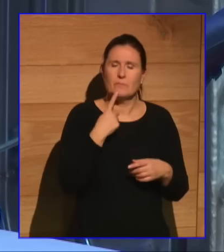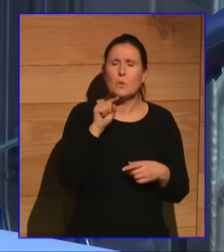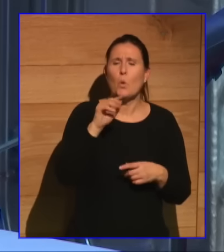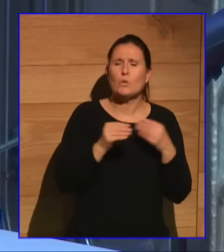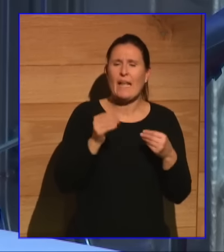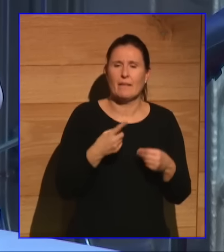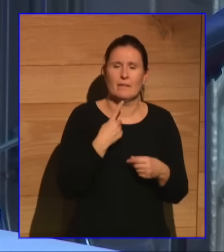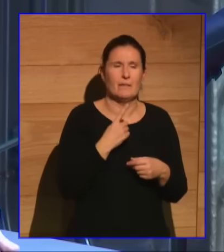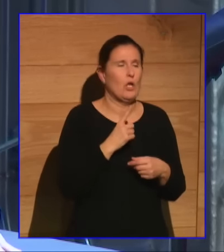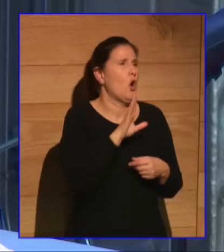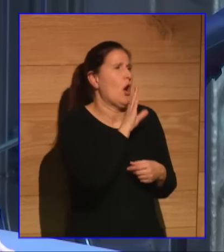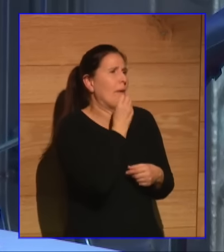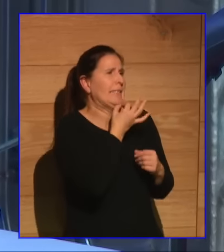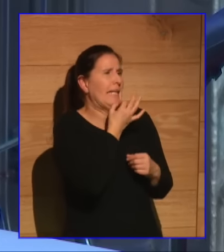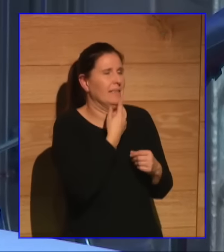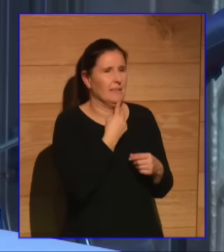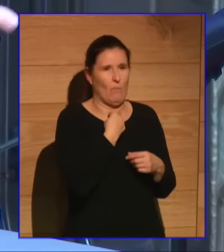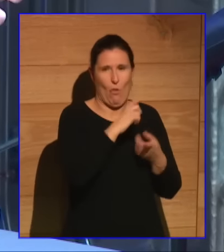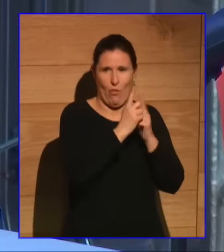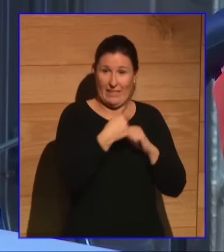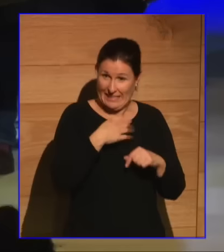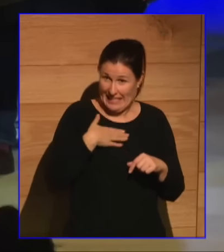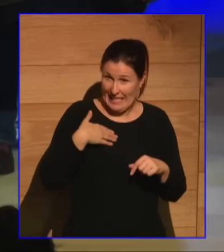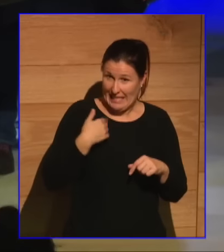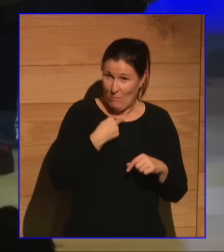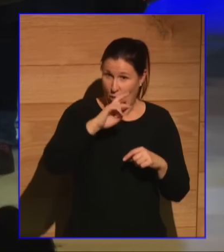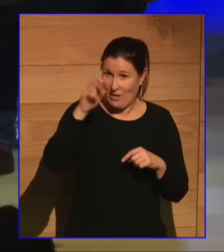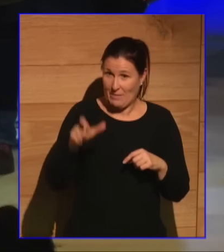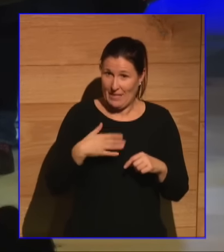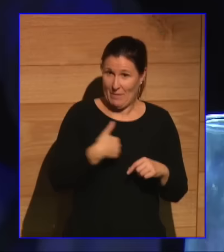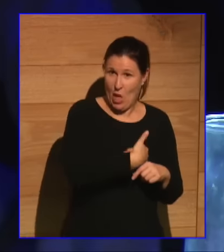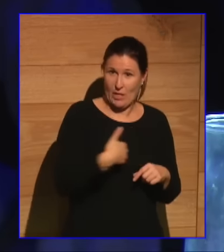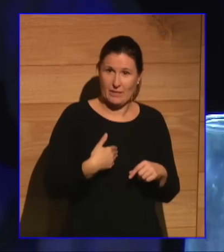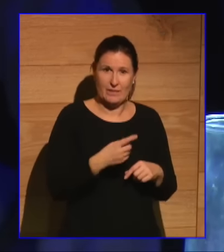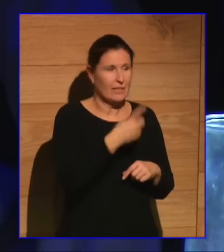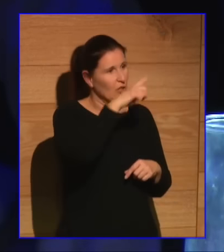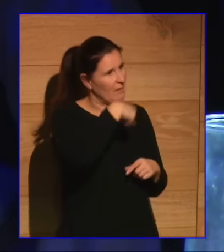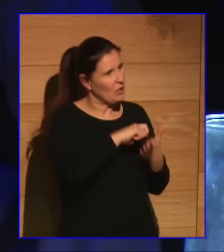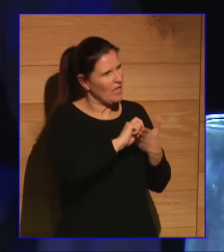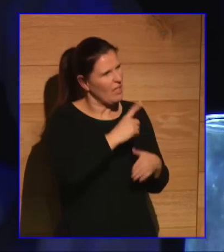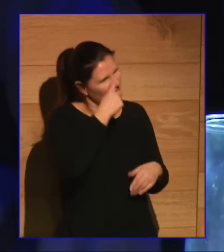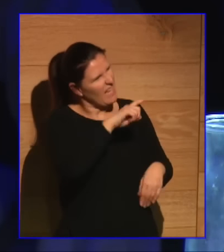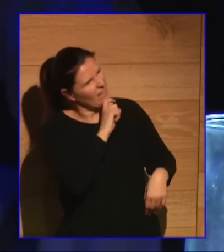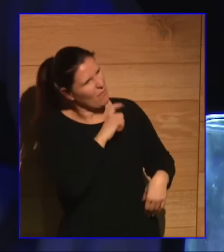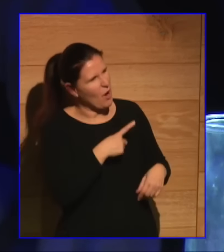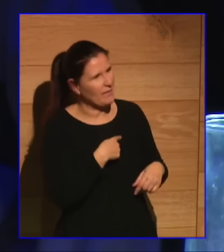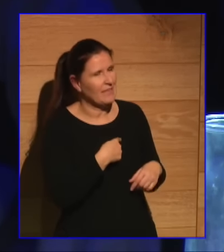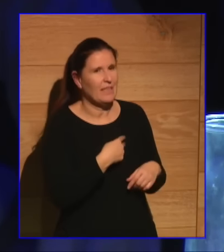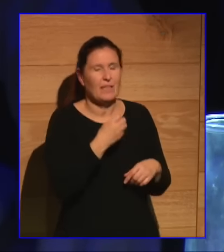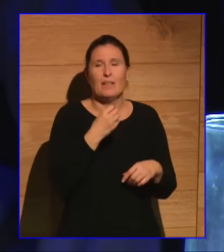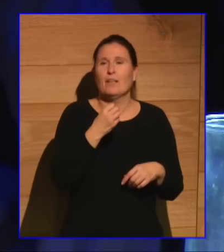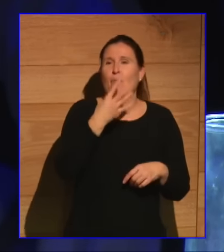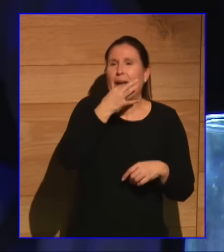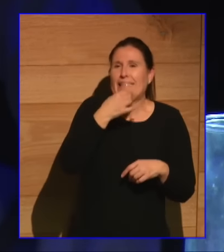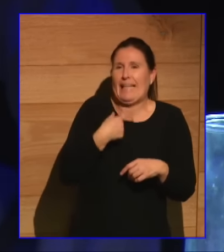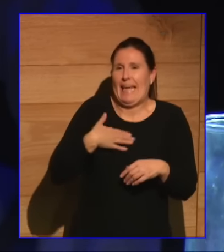Hola, buenas tardes. ¿Quieres que haga de Thomas Kennedy? Si eres tan amable. ¿Cómo sabe que soy escritor? Buenas tardes, quería una maleta.